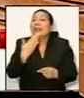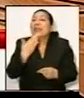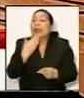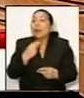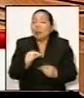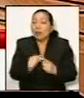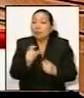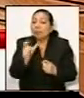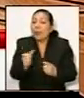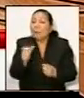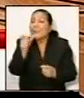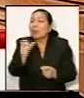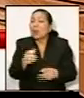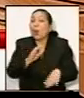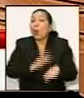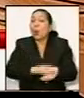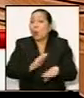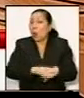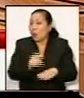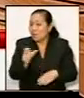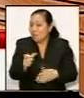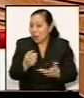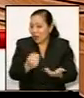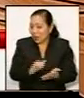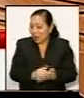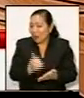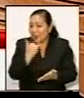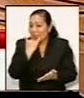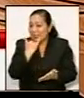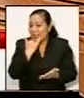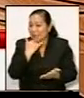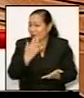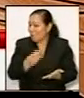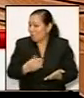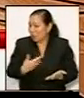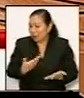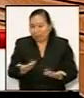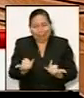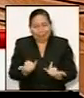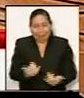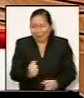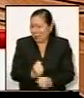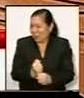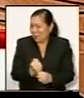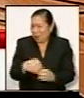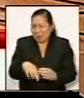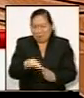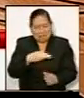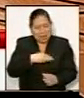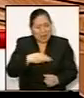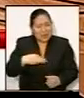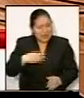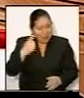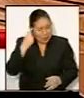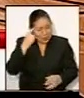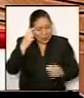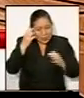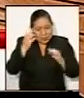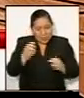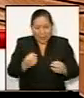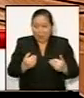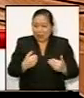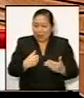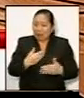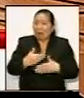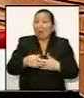apellidos de esas personas porque esas personas con estos errores no podrían estar trabajando en el niño y yo seguramente le aseguro que